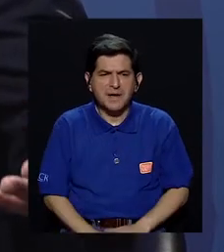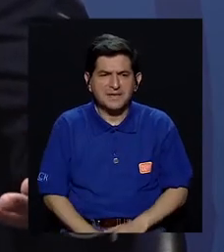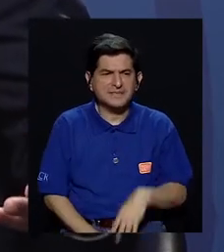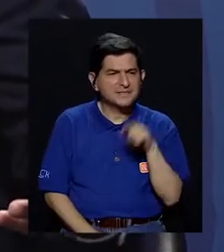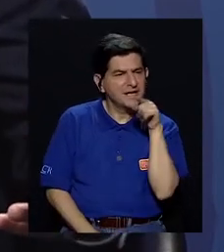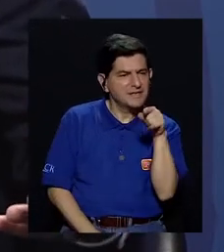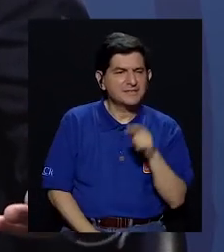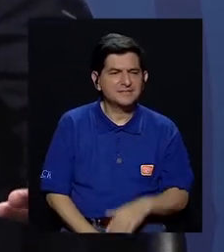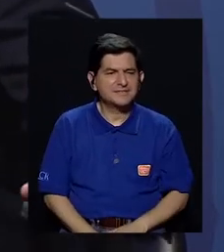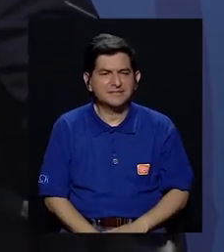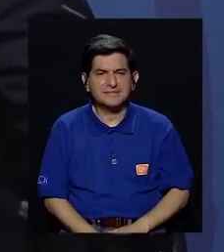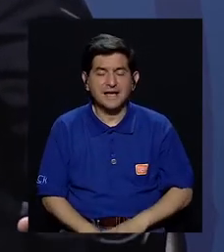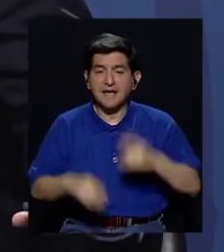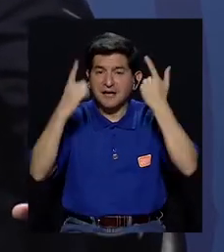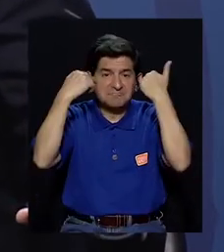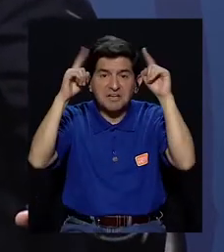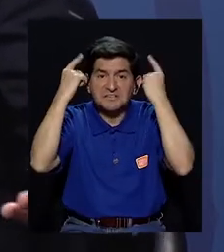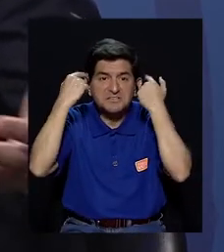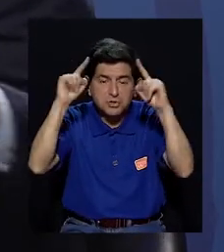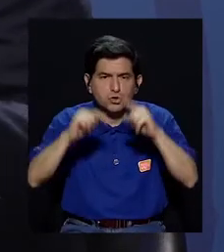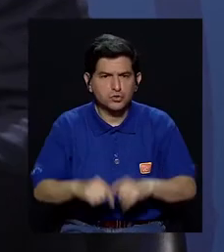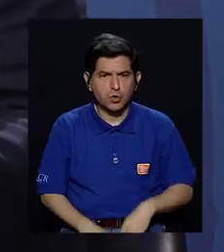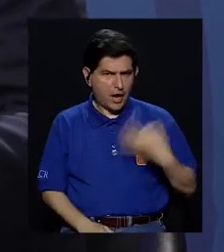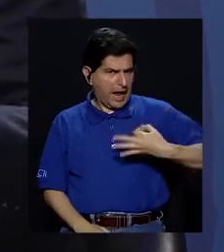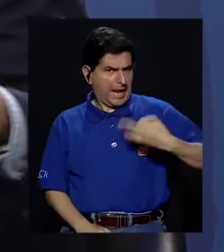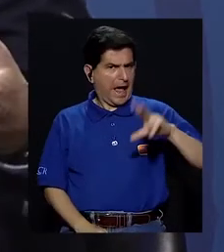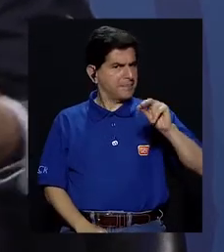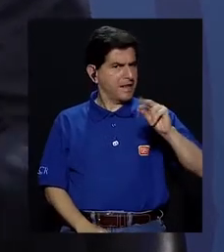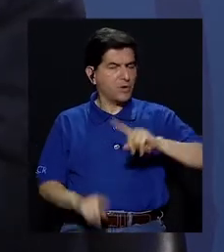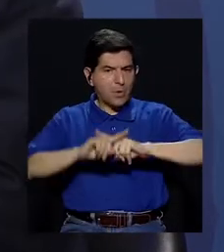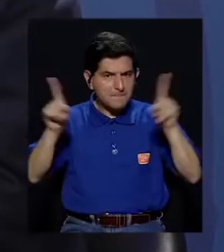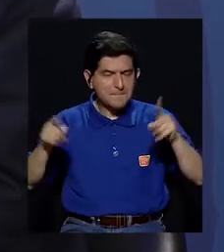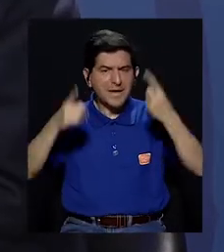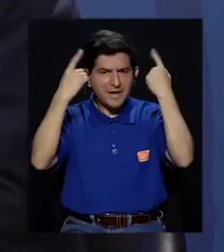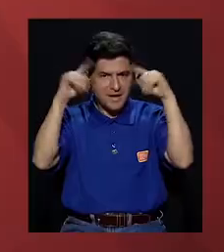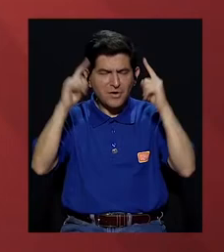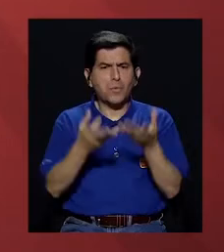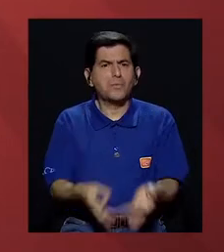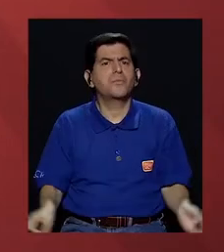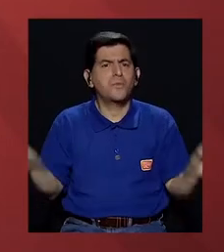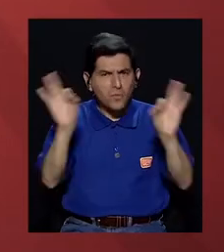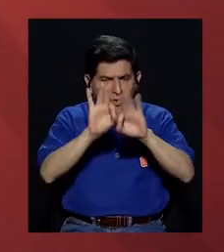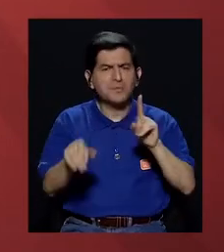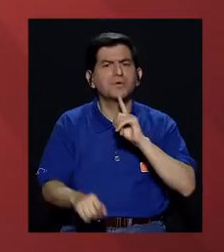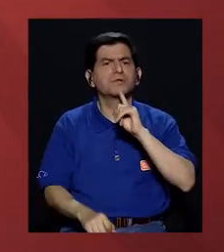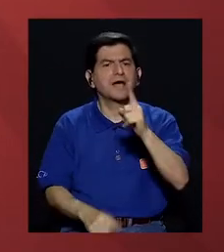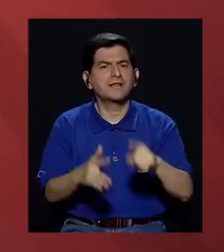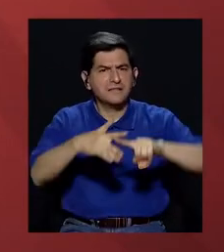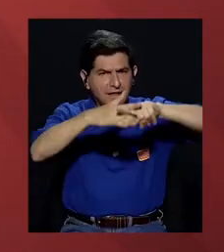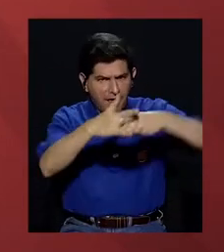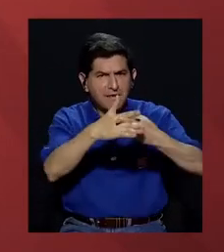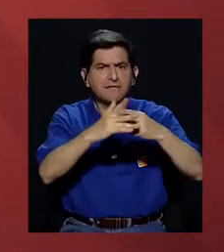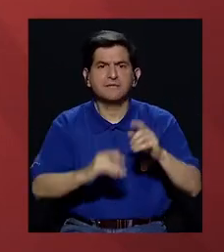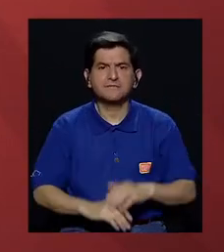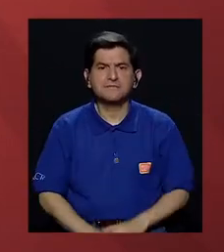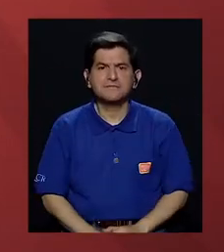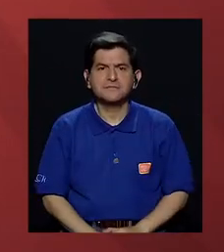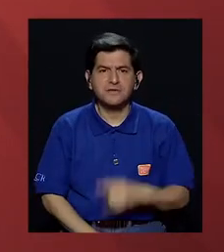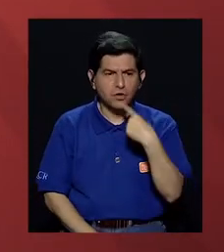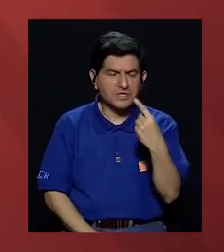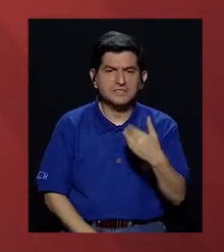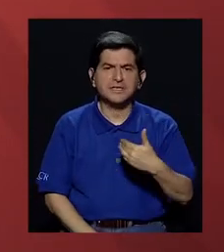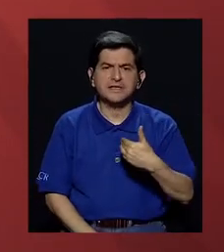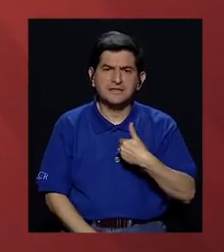corriente el valor grado ha sido más efectivo no más elegante pero por la mano más efectivo ya que importante el aporte que usted hacía en el inicio os decía